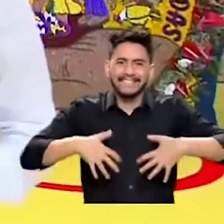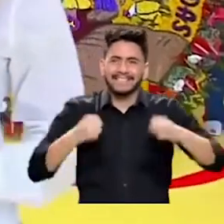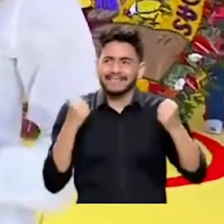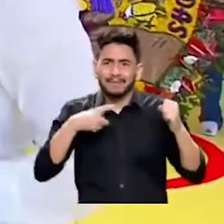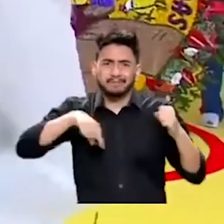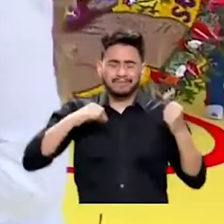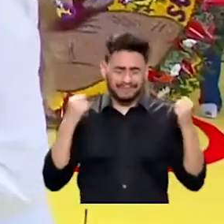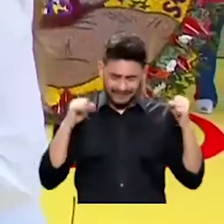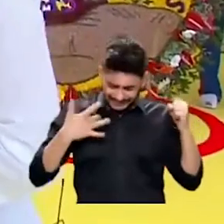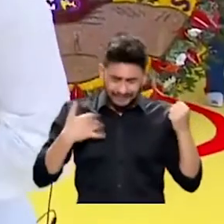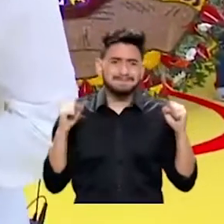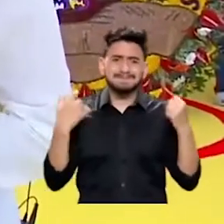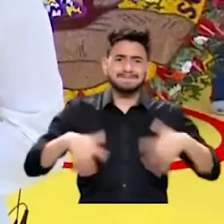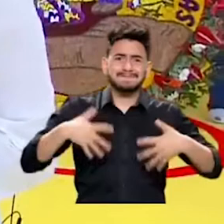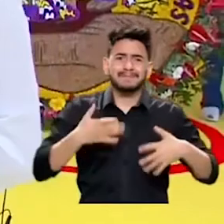emoción.